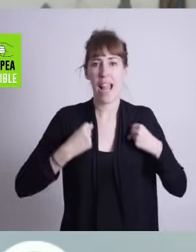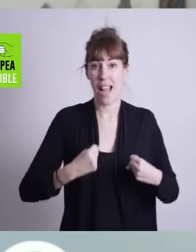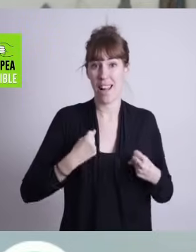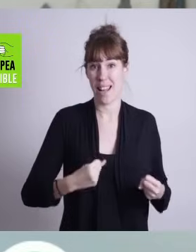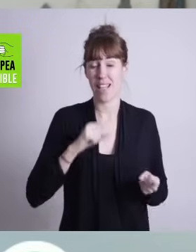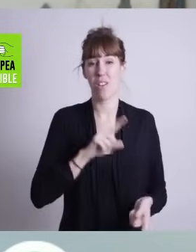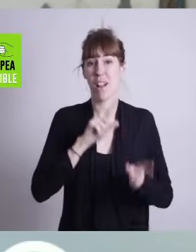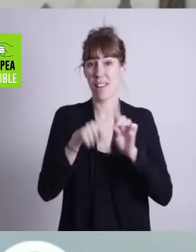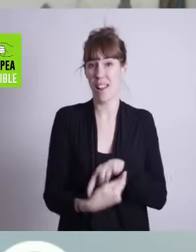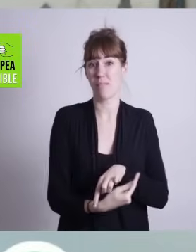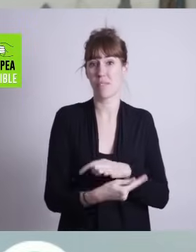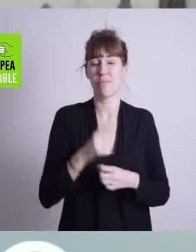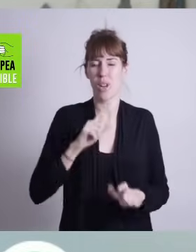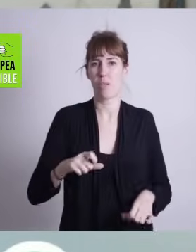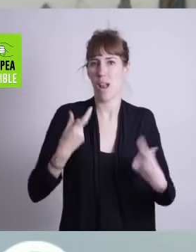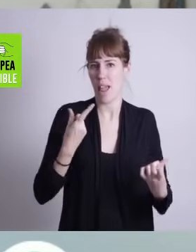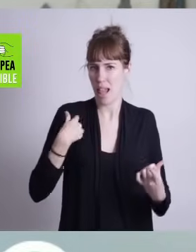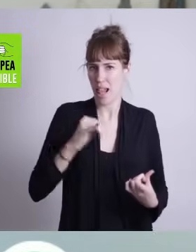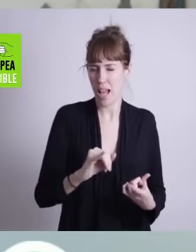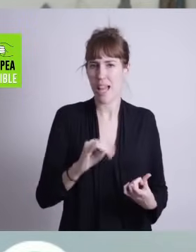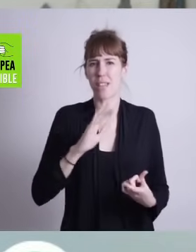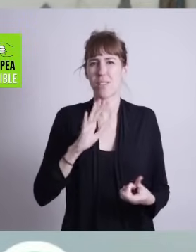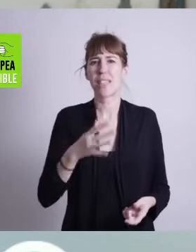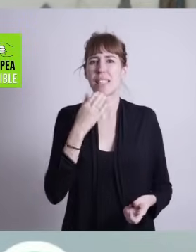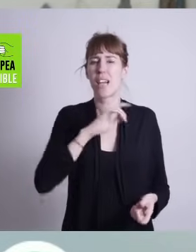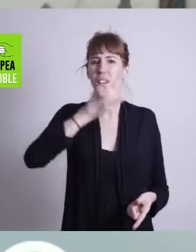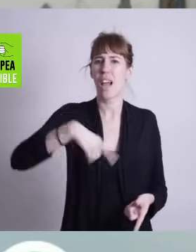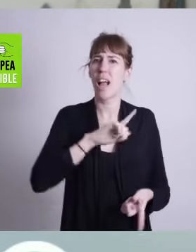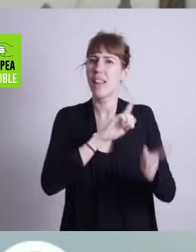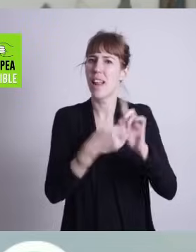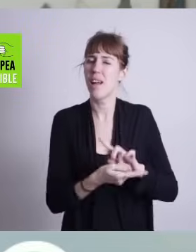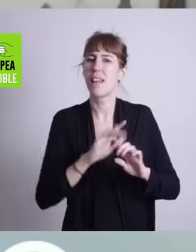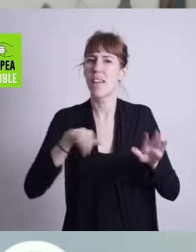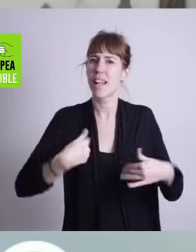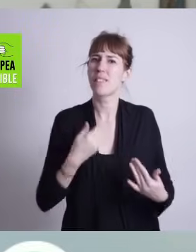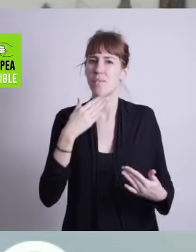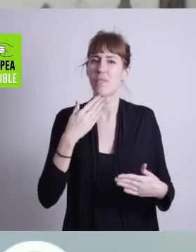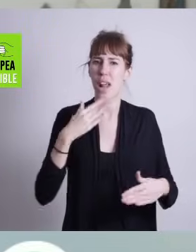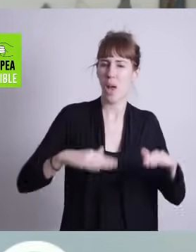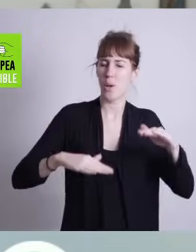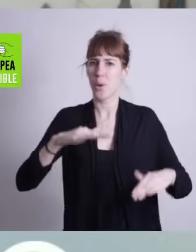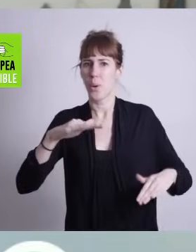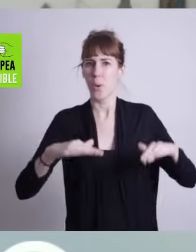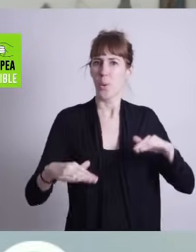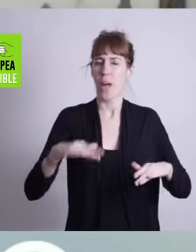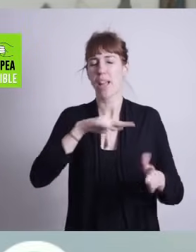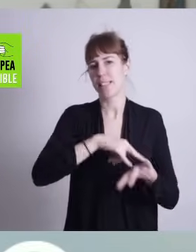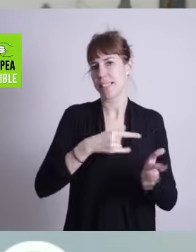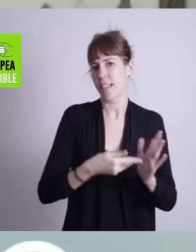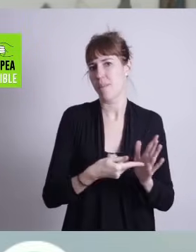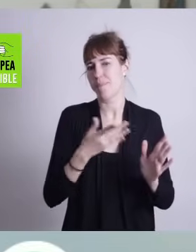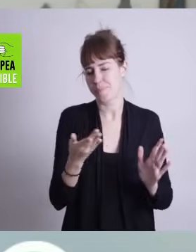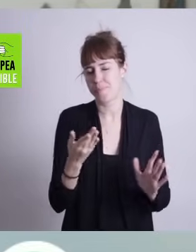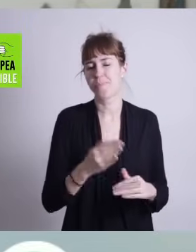Lo que estamos haciendo es descompensar y además de una manera importante ese sistema. Nosotros cuando queremos